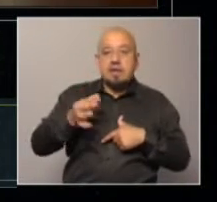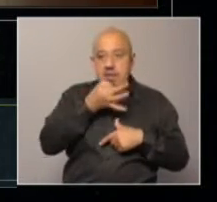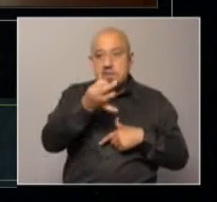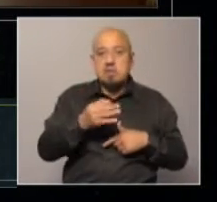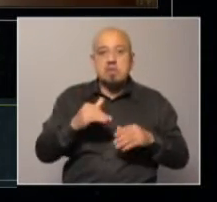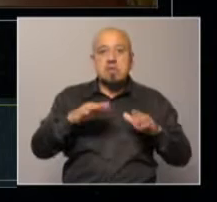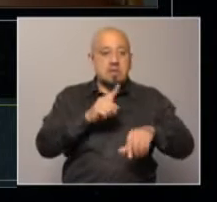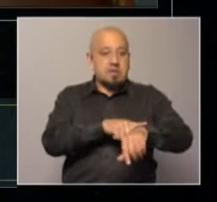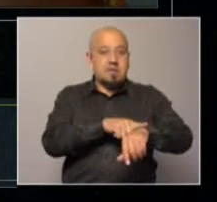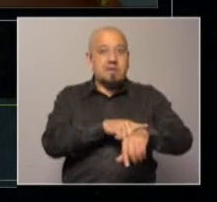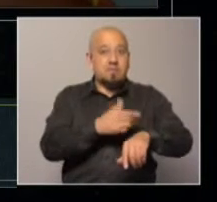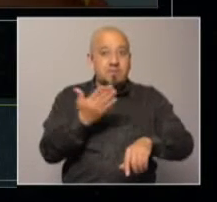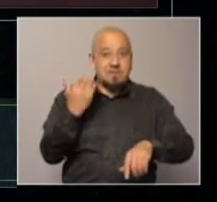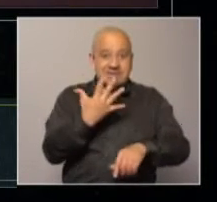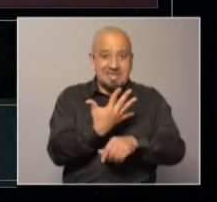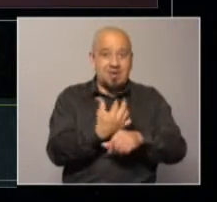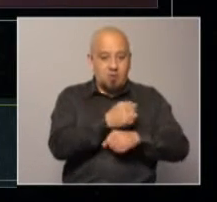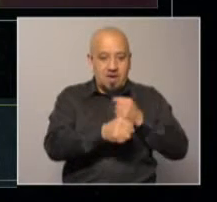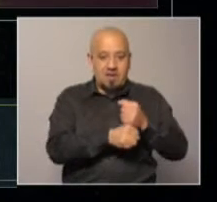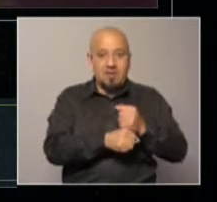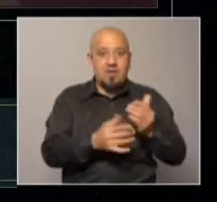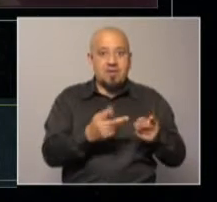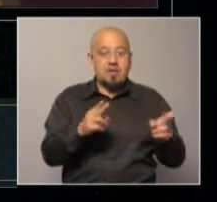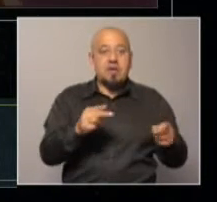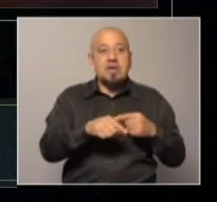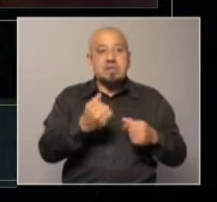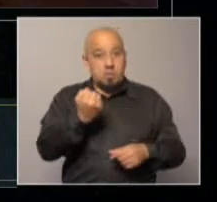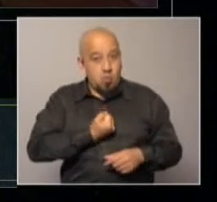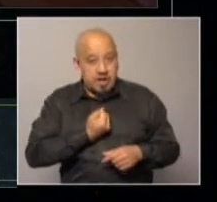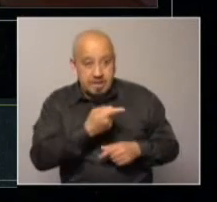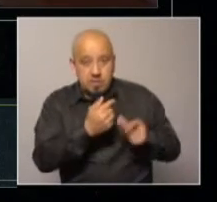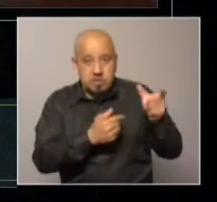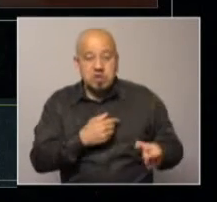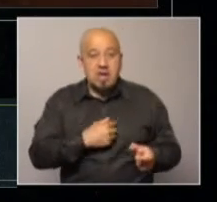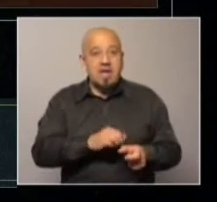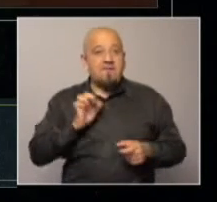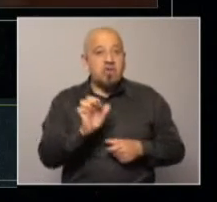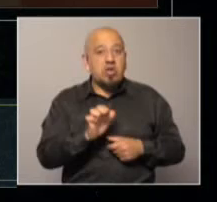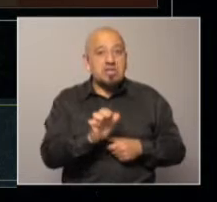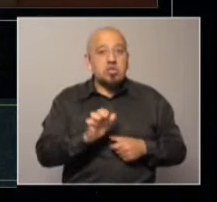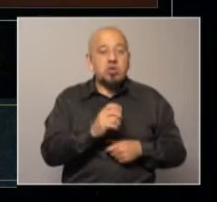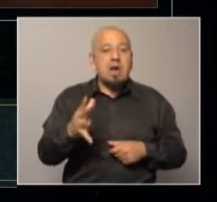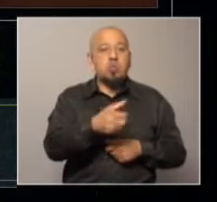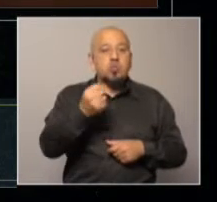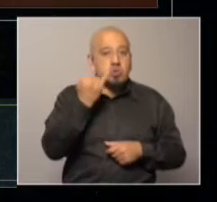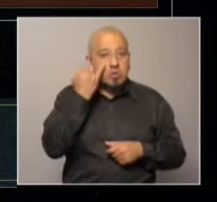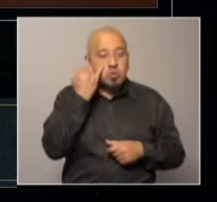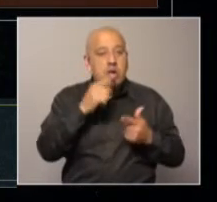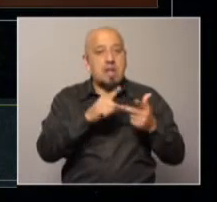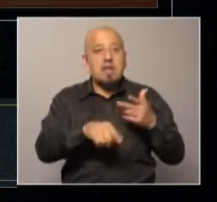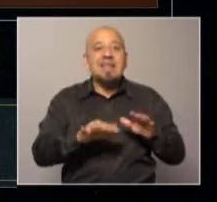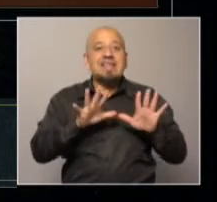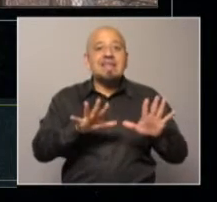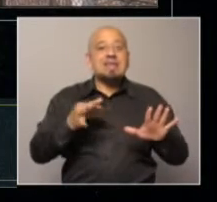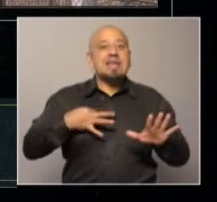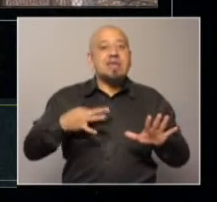pena máxima de 5 a 10 años en los casos de 3 delitos, homicidio, violación y abuso sexual, y luego se aumenta la